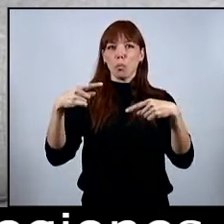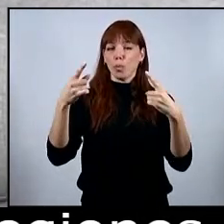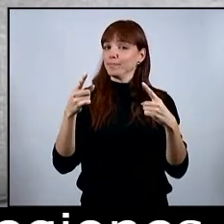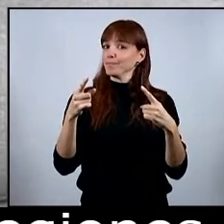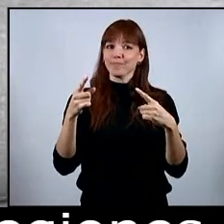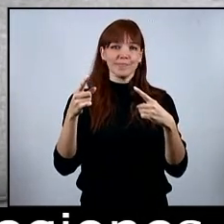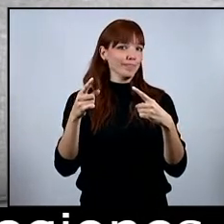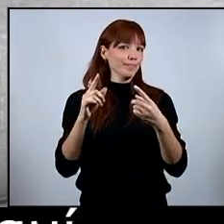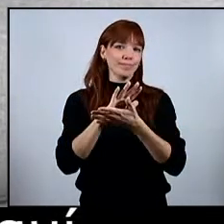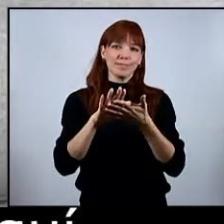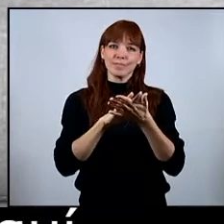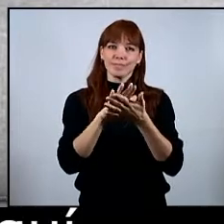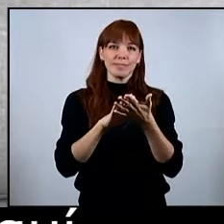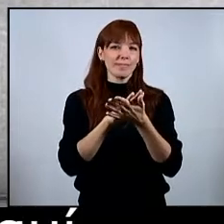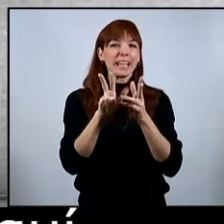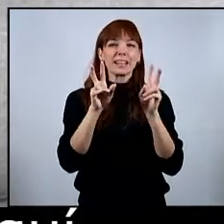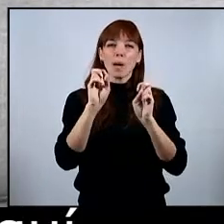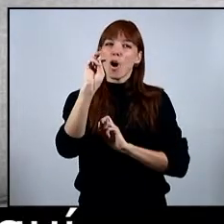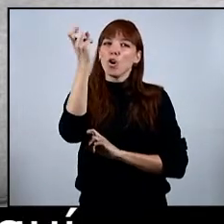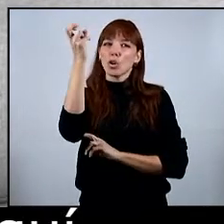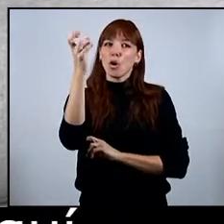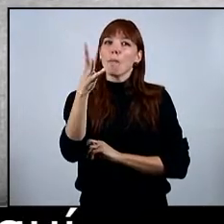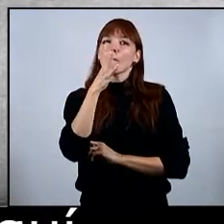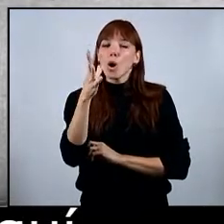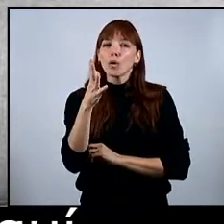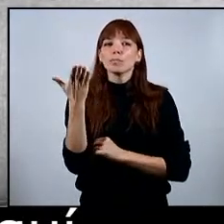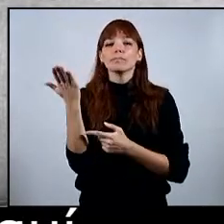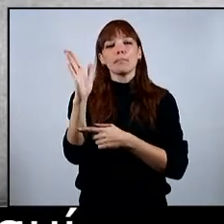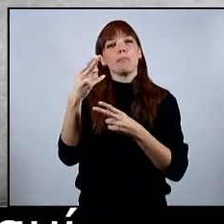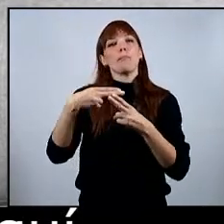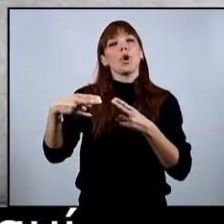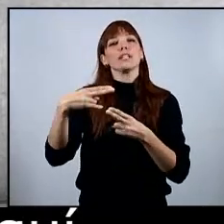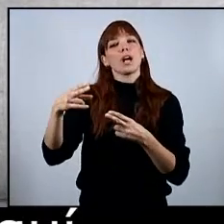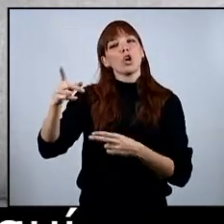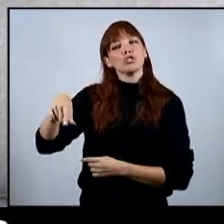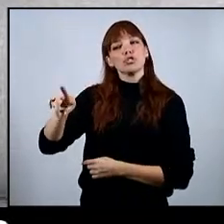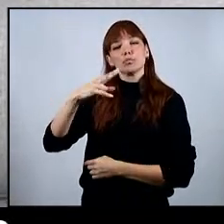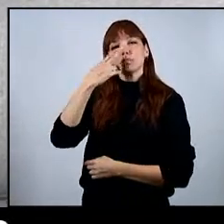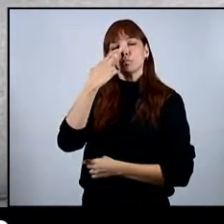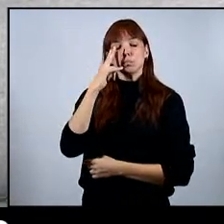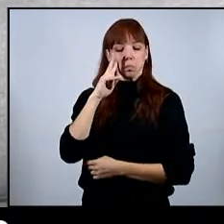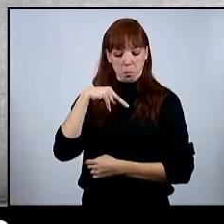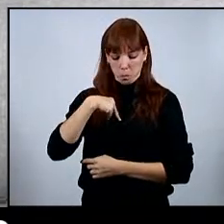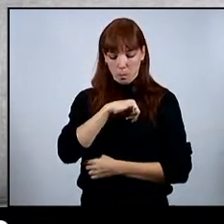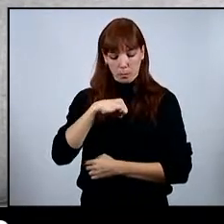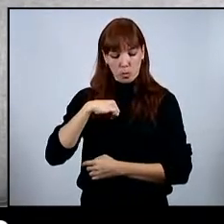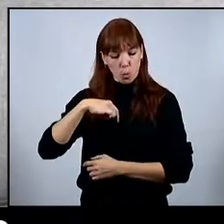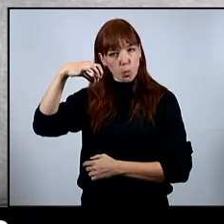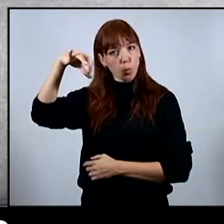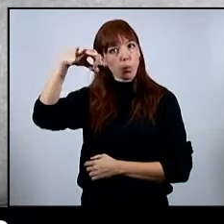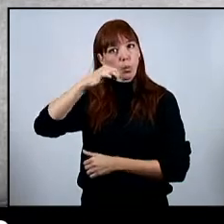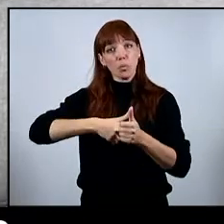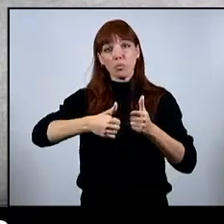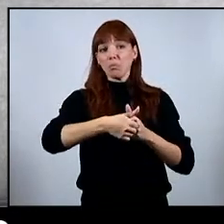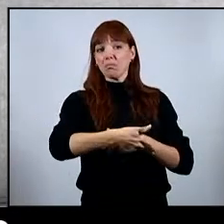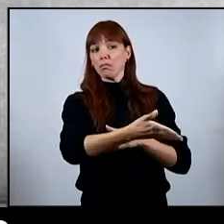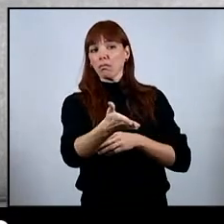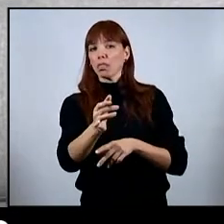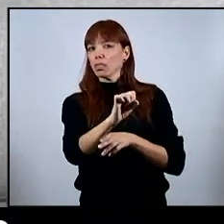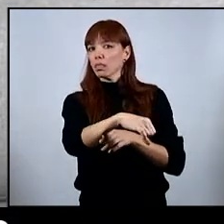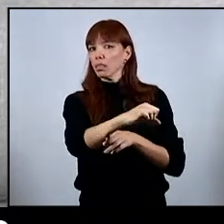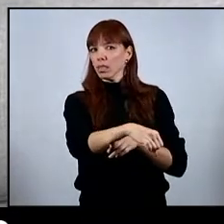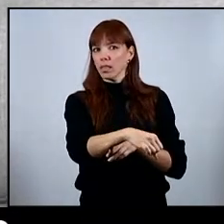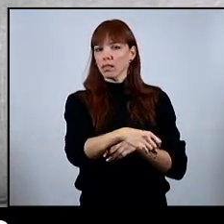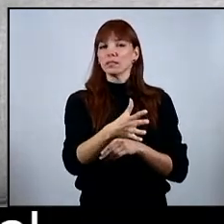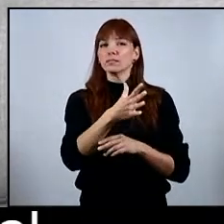hablando de representantes públicos que están pensando únicamente en su interés personal en lugar de en el interés común. Estamos hablando